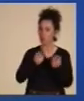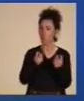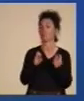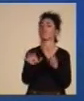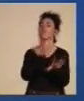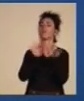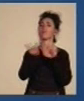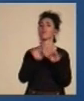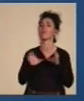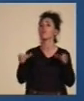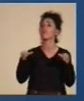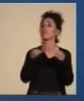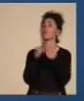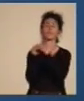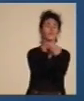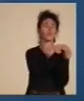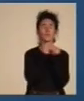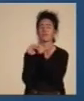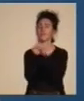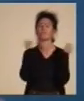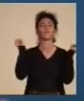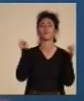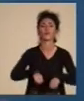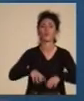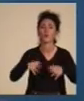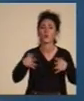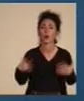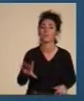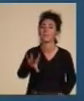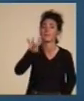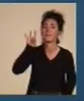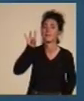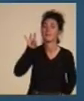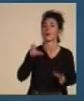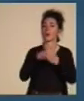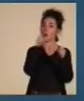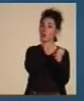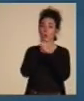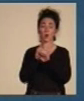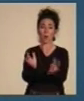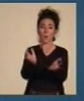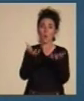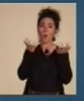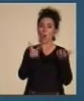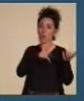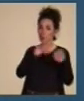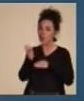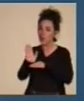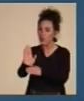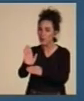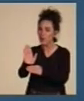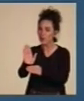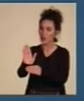efecto acuerdan por unanimidad elegir a la murga ganadora del premio presentación,